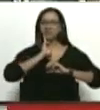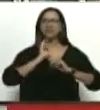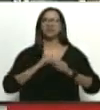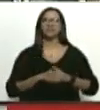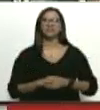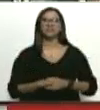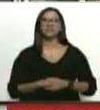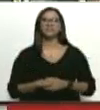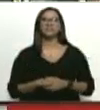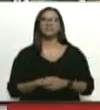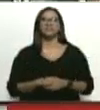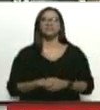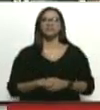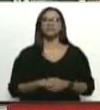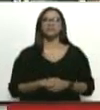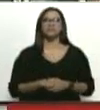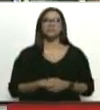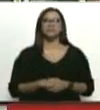Bolívar.